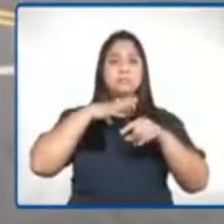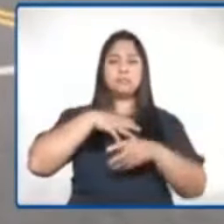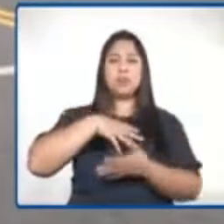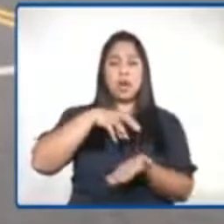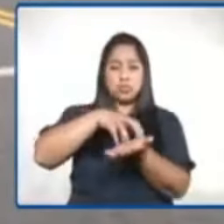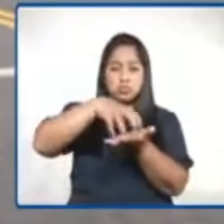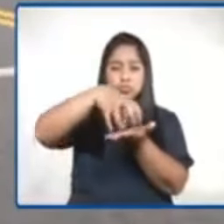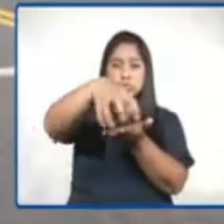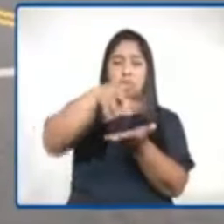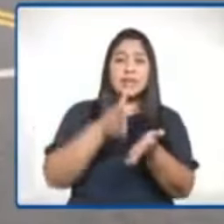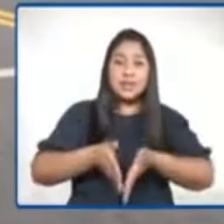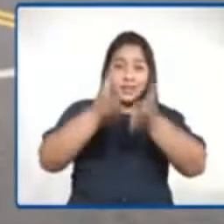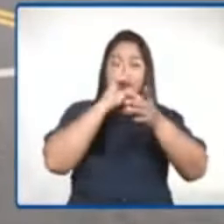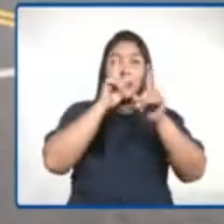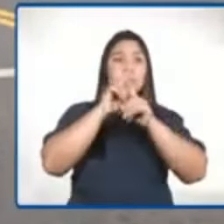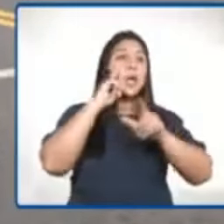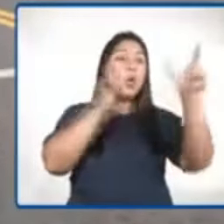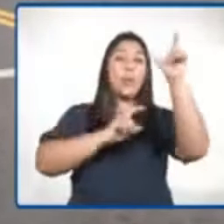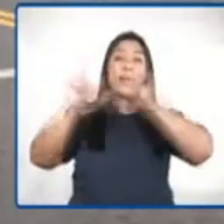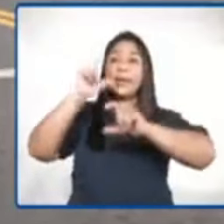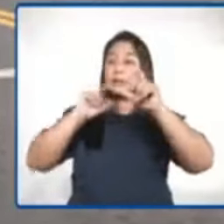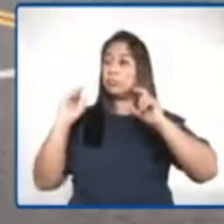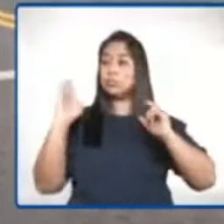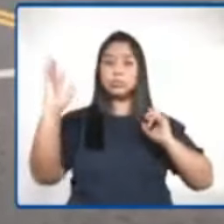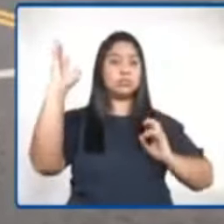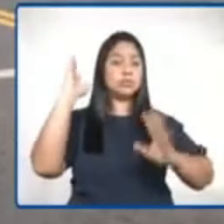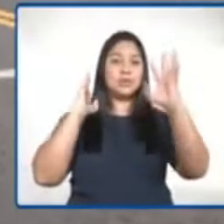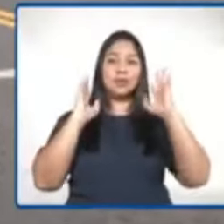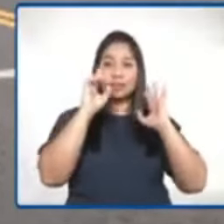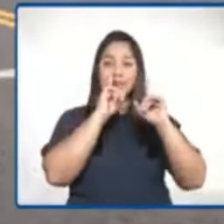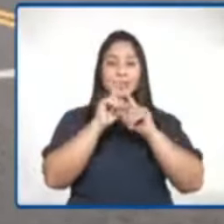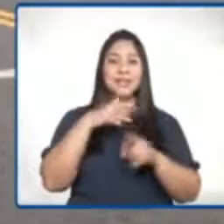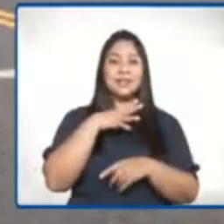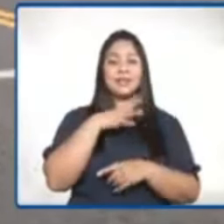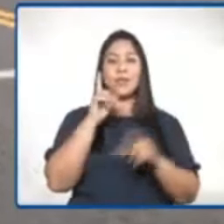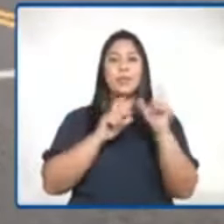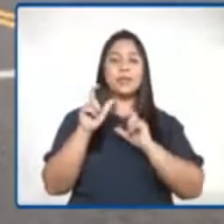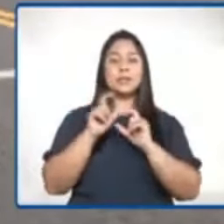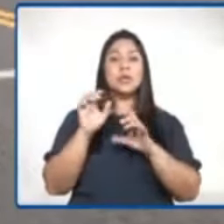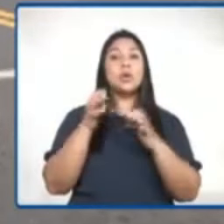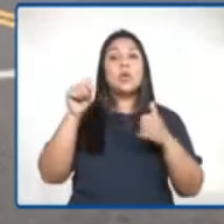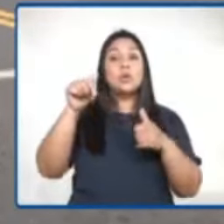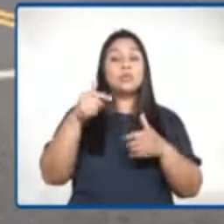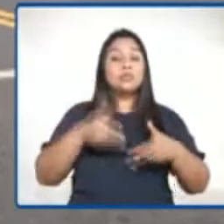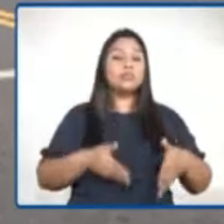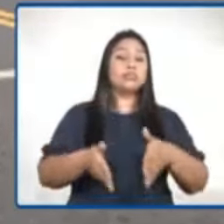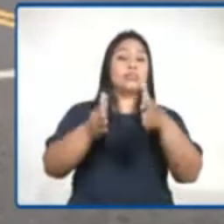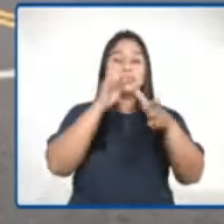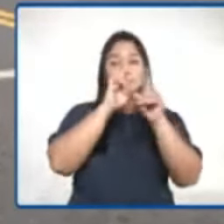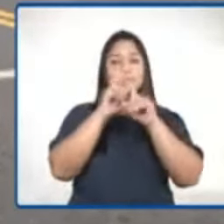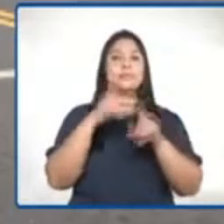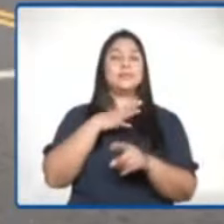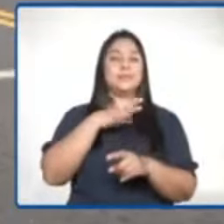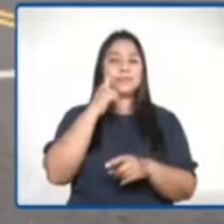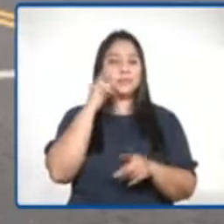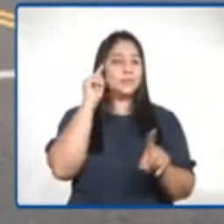ver el comercio que se desarrolla al costado de la carretera. Esta carretera nos conduce también hacia